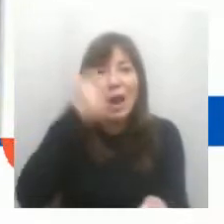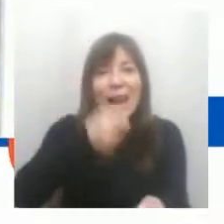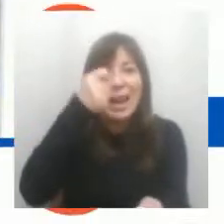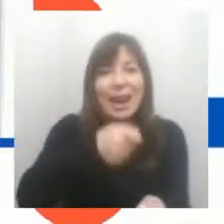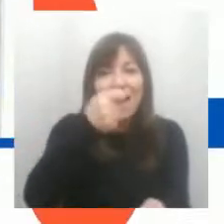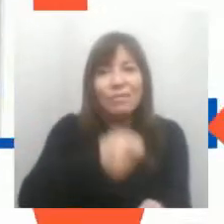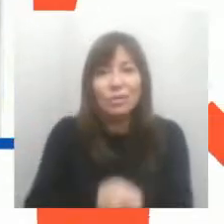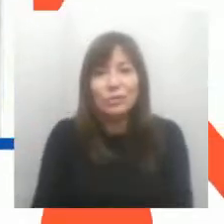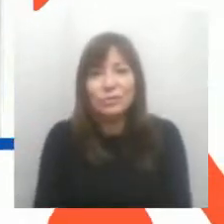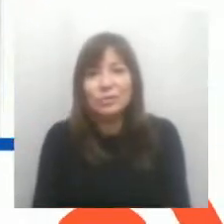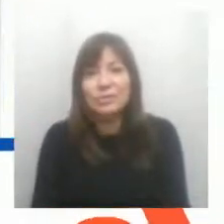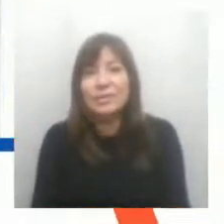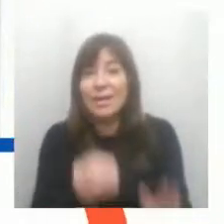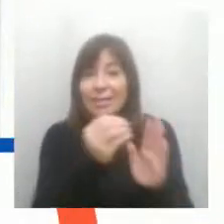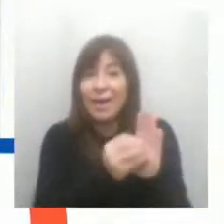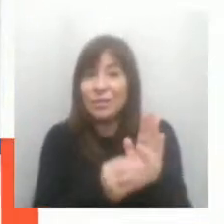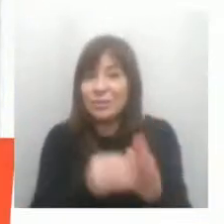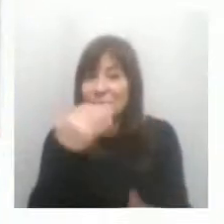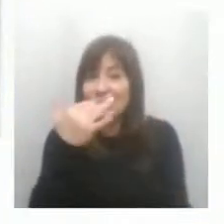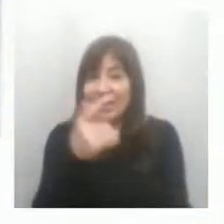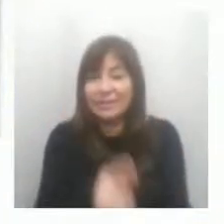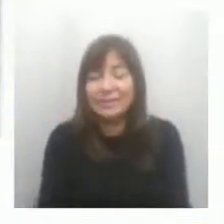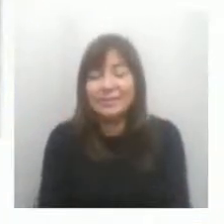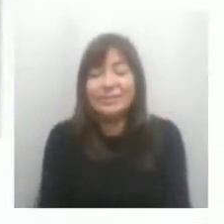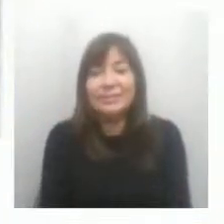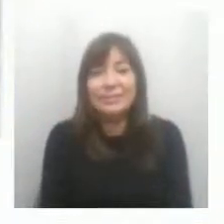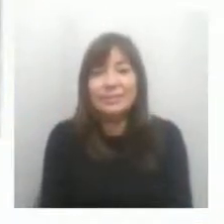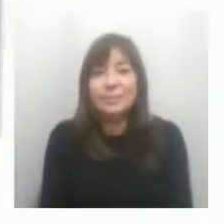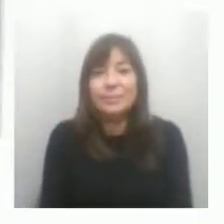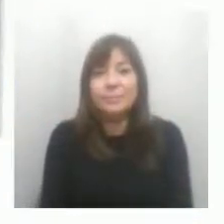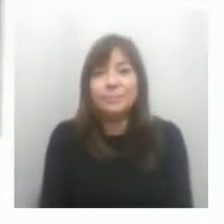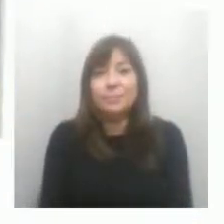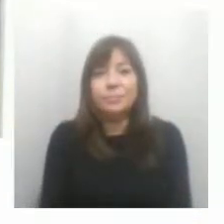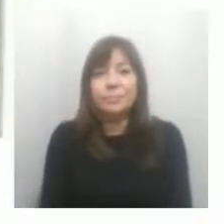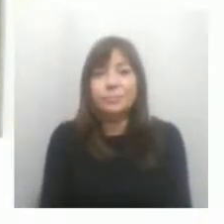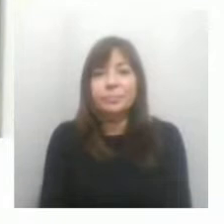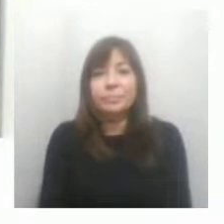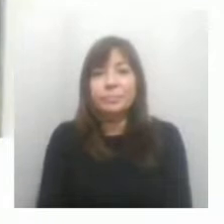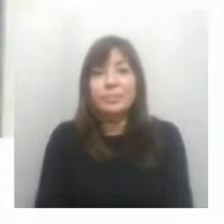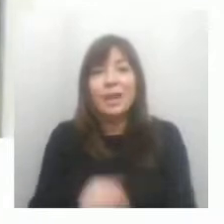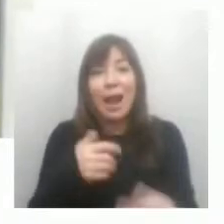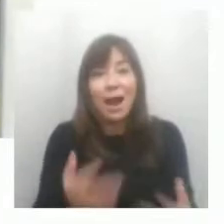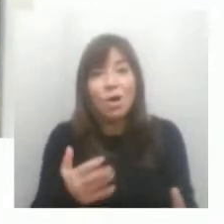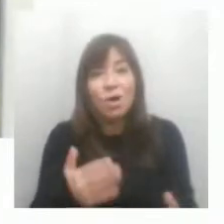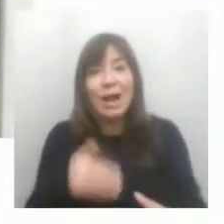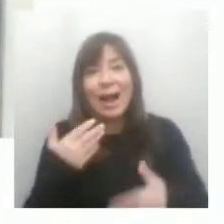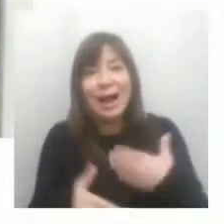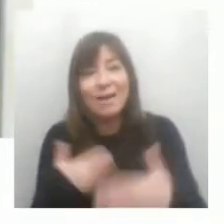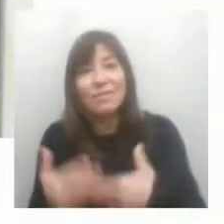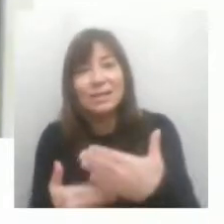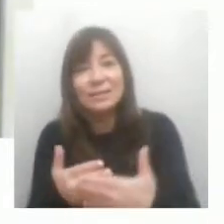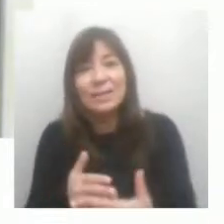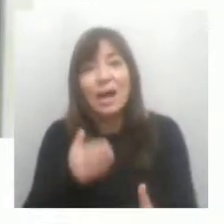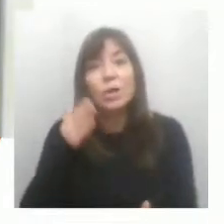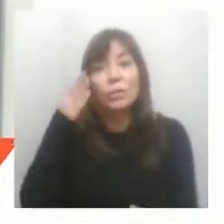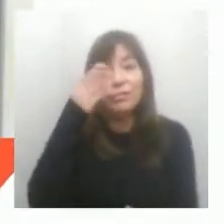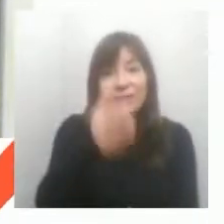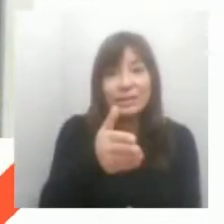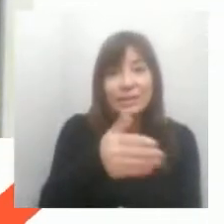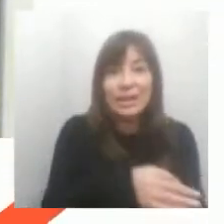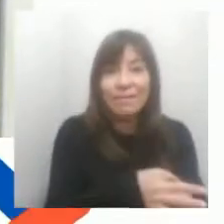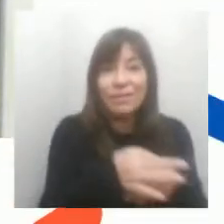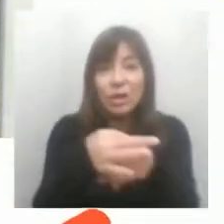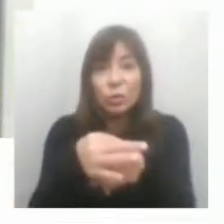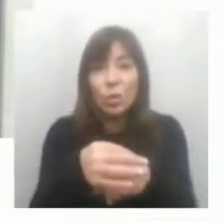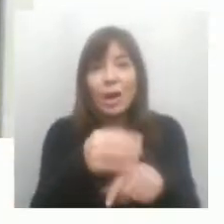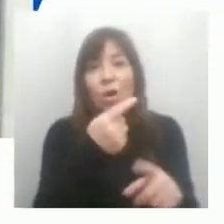como un dato curioso. Ahora vamos a avanzar un poquito en nuestra visita, en nuestro tour virtual, y vamos a ir a